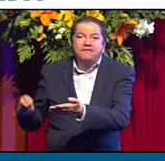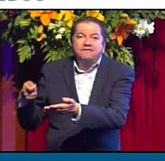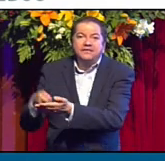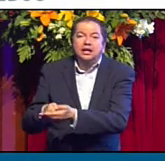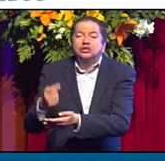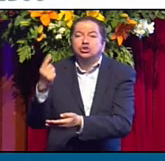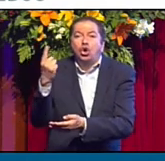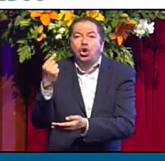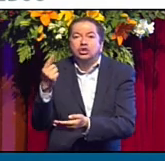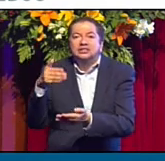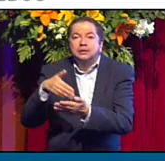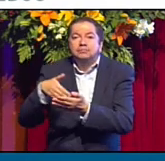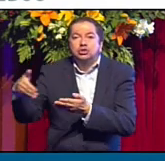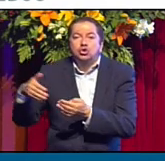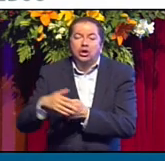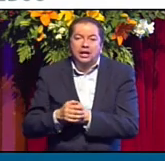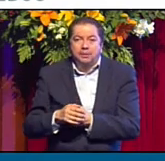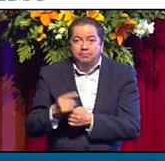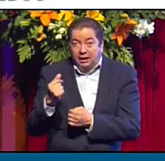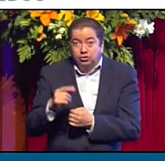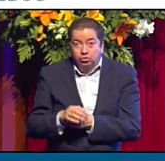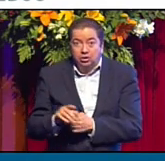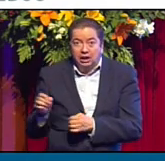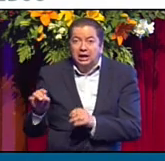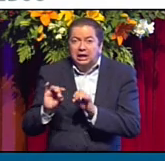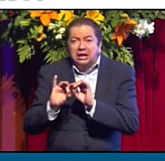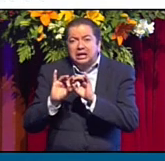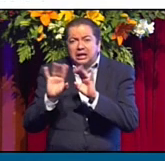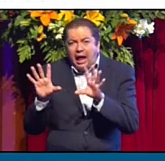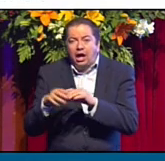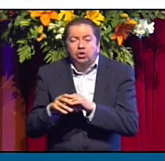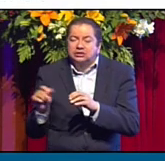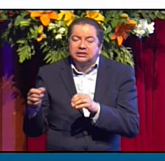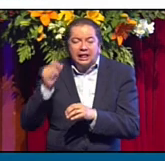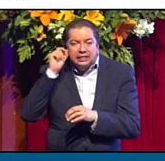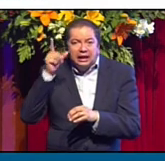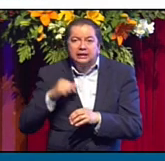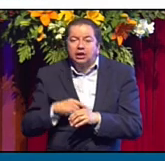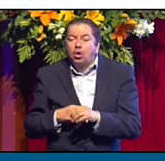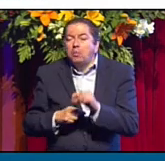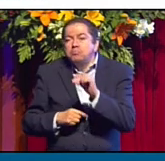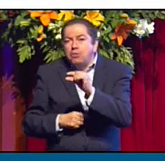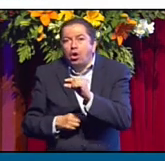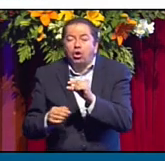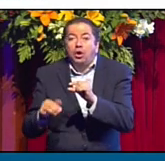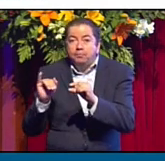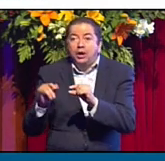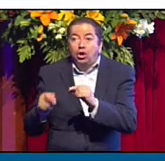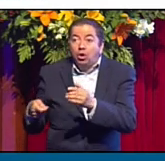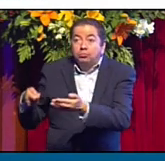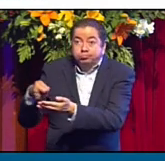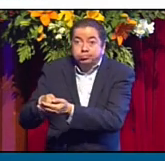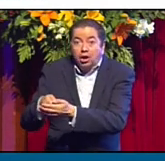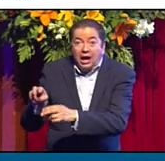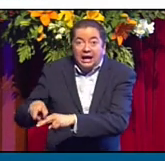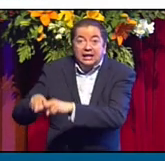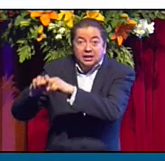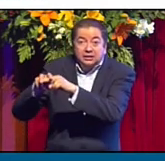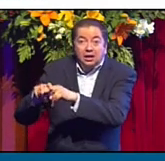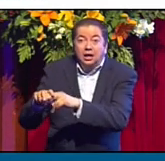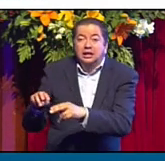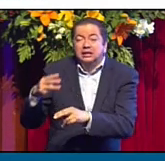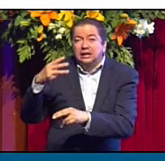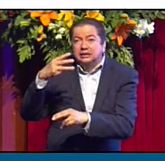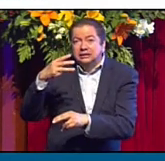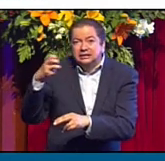casi 11 millones de pesos. Claramente que son inversiones pequeñas, pero importantes para nuestros colegios. Sobre todo un colegio que recibió una inversión alrededor